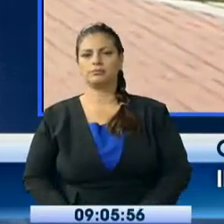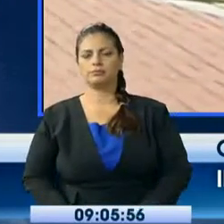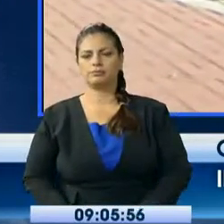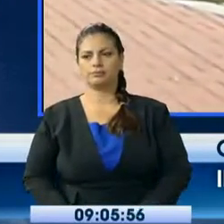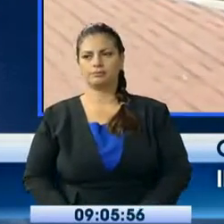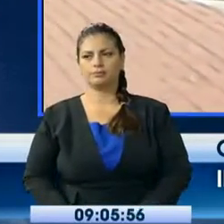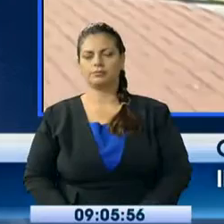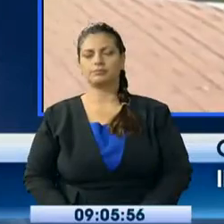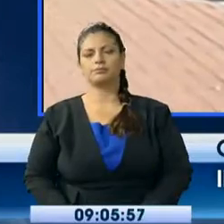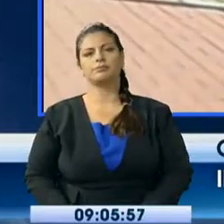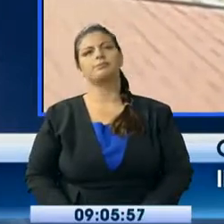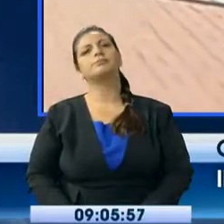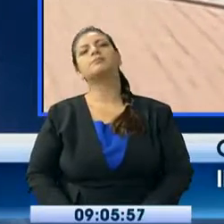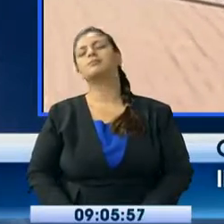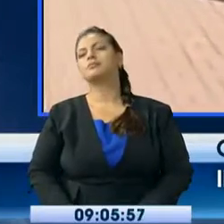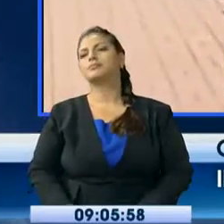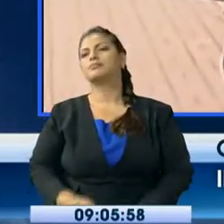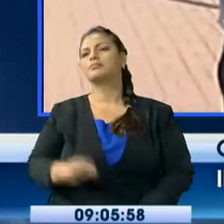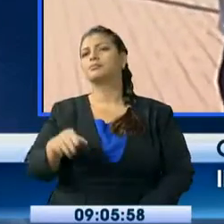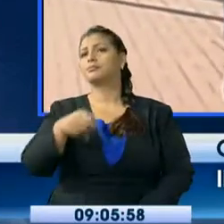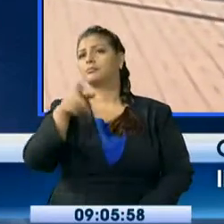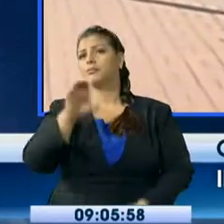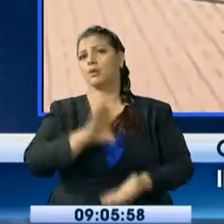ya asistiendo normalmente, ¿no?